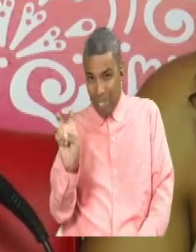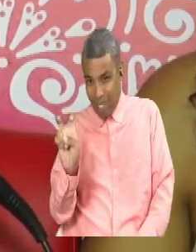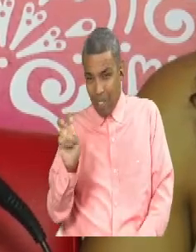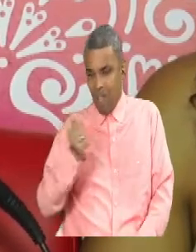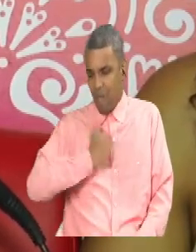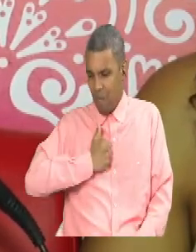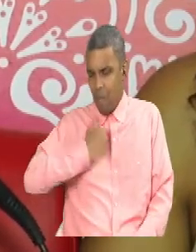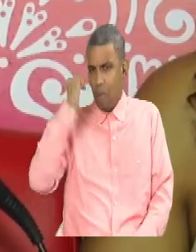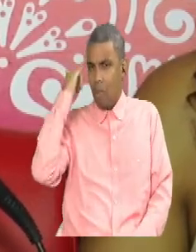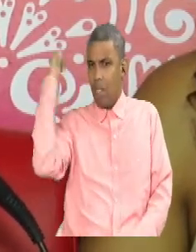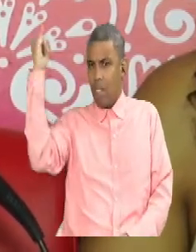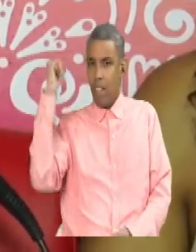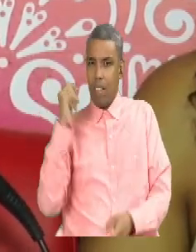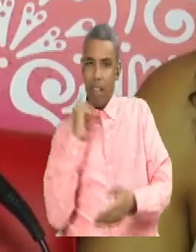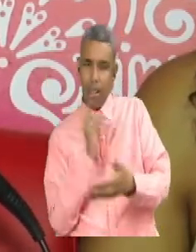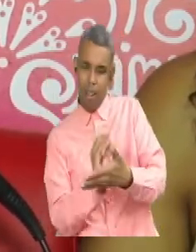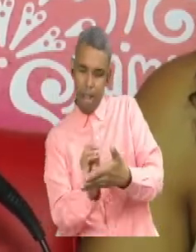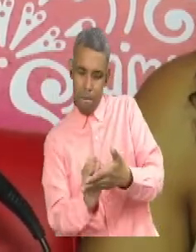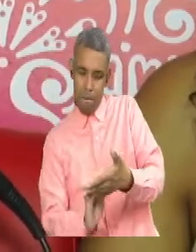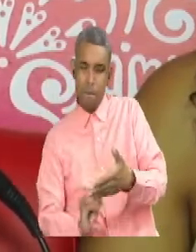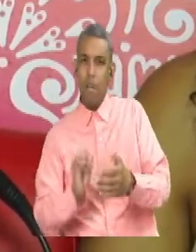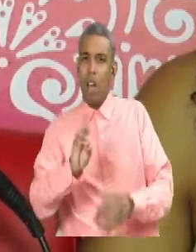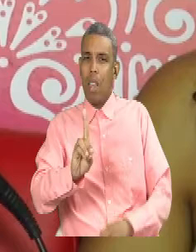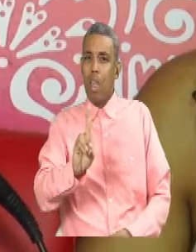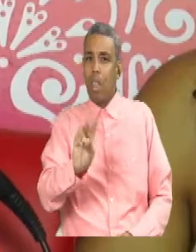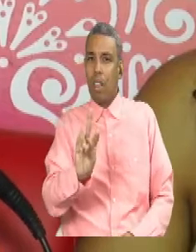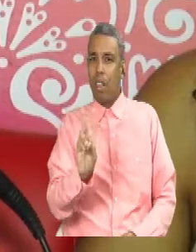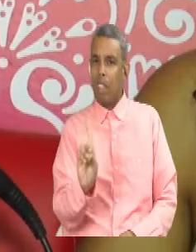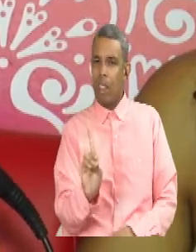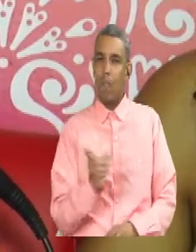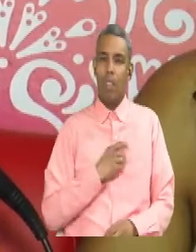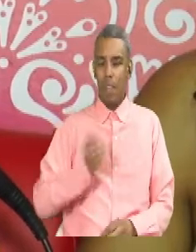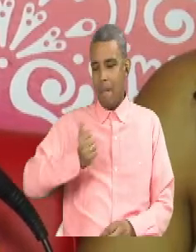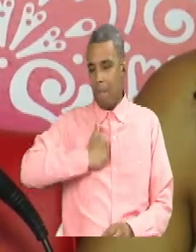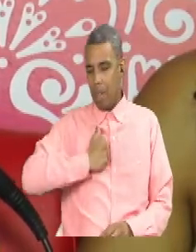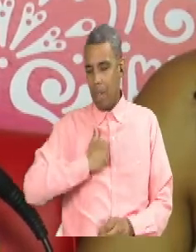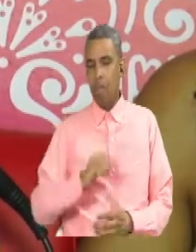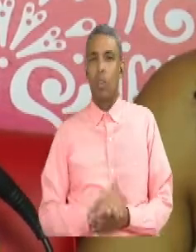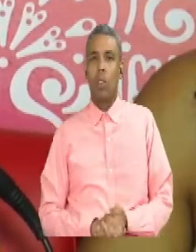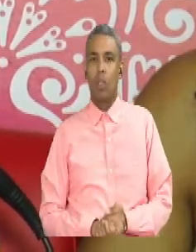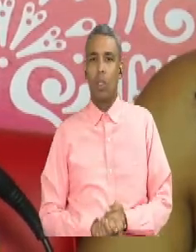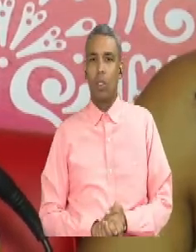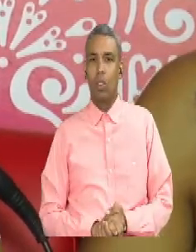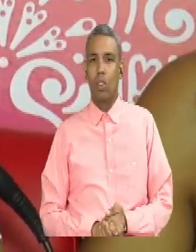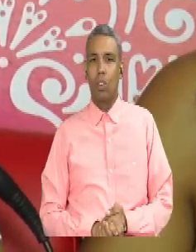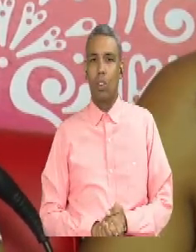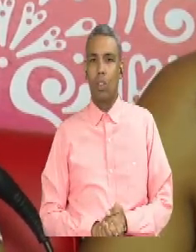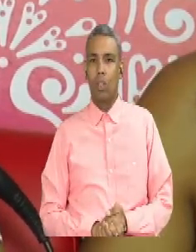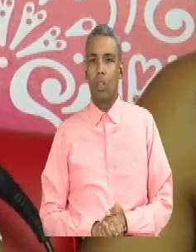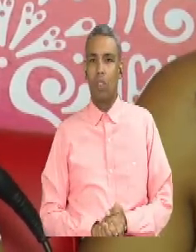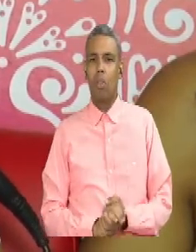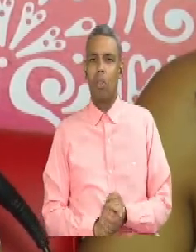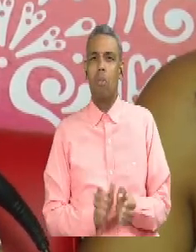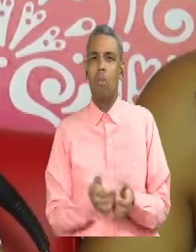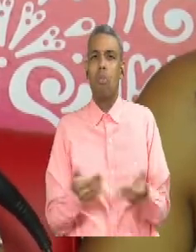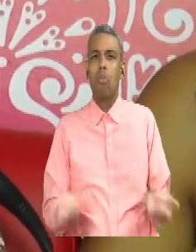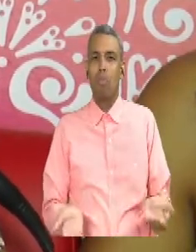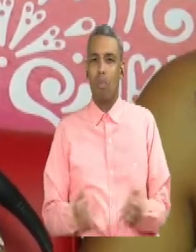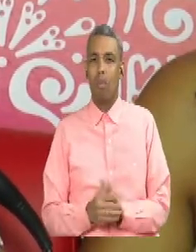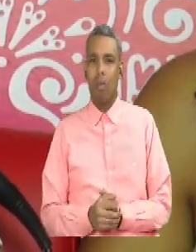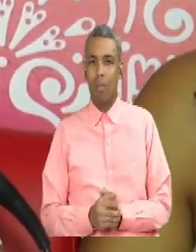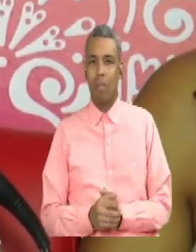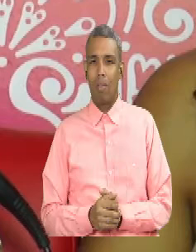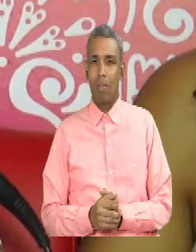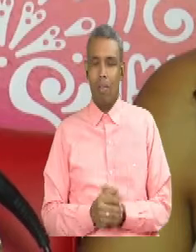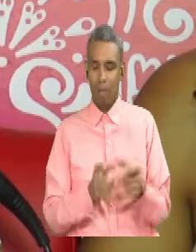soy el que estoy a cargo de toda la producción prácticamente, y viene muy variado. Entonces viene una canción